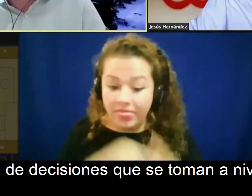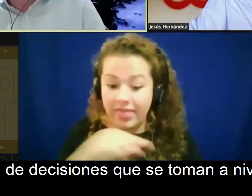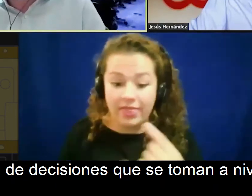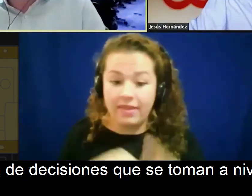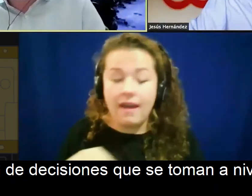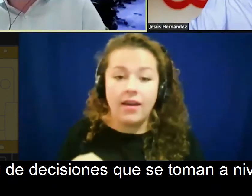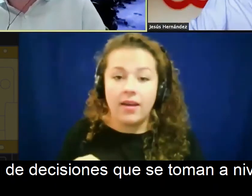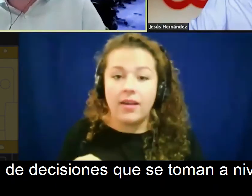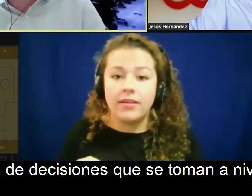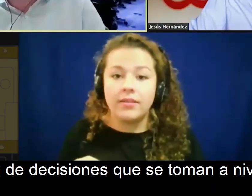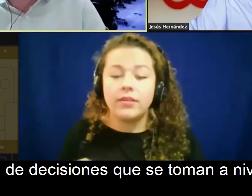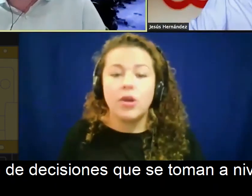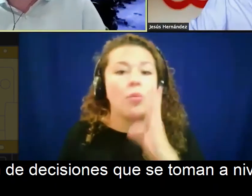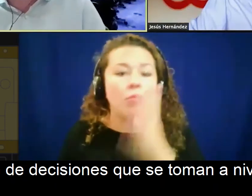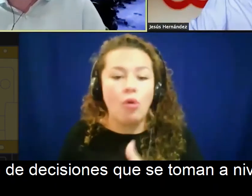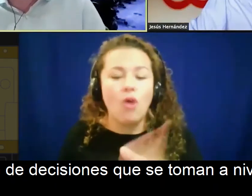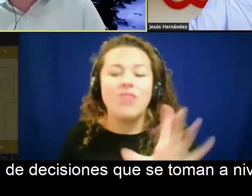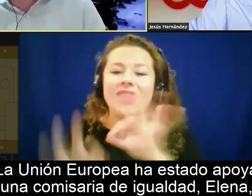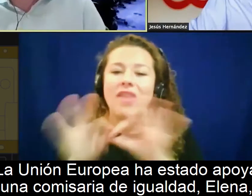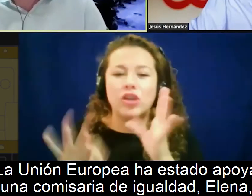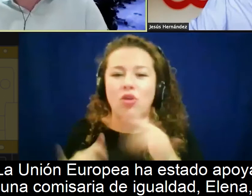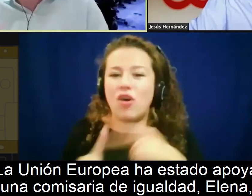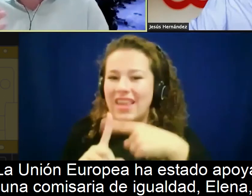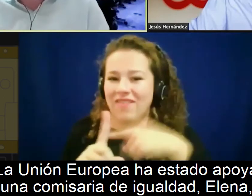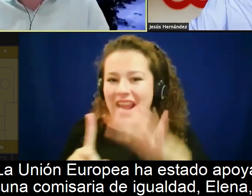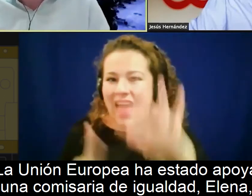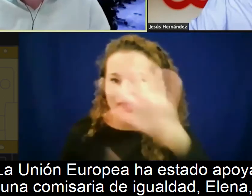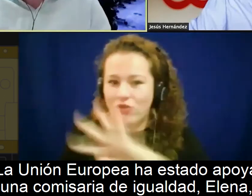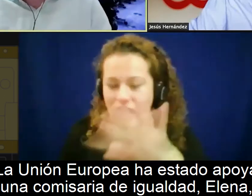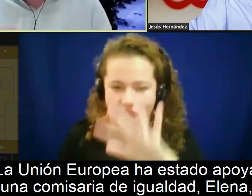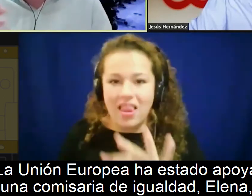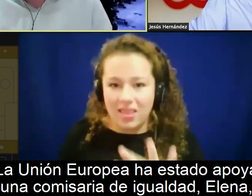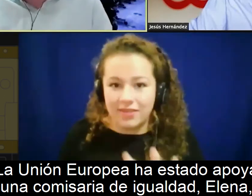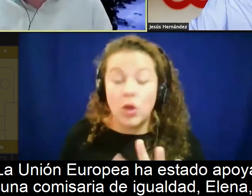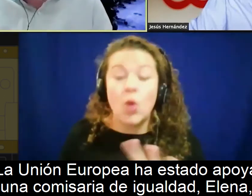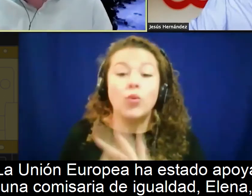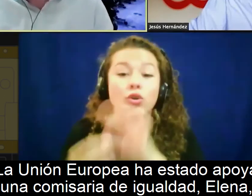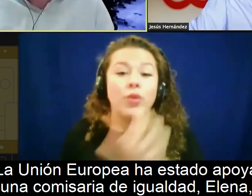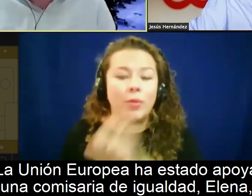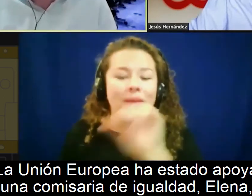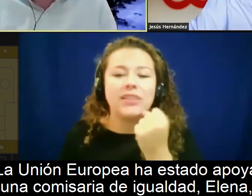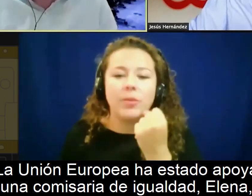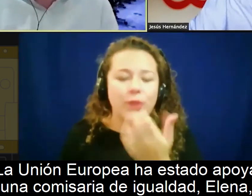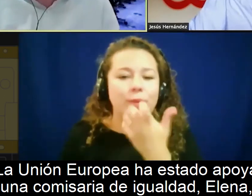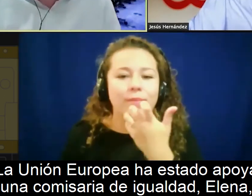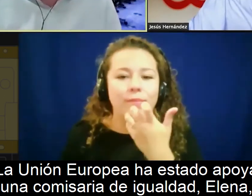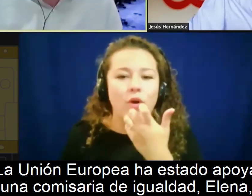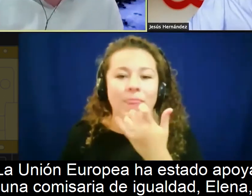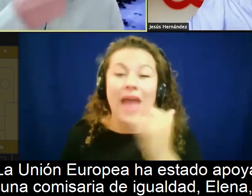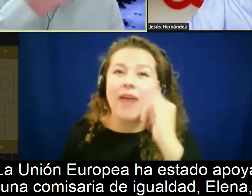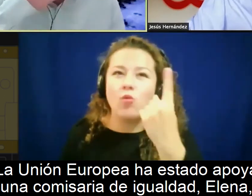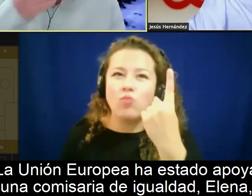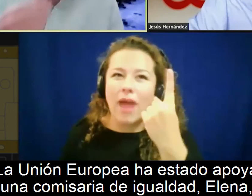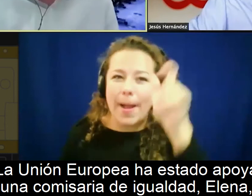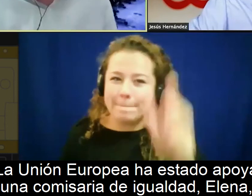vienen de decisiones que se toman a nivel nacional. La Unión Europea ha estado apoyando, por ejemplo, hay una comisaria de